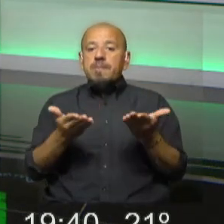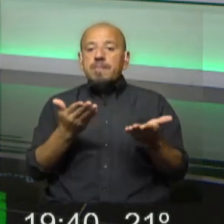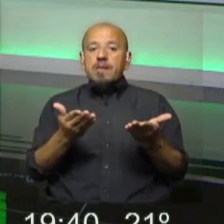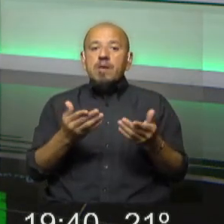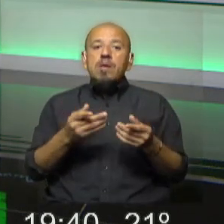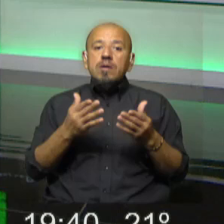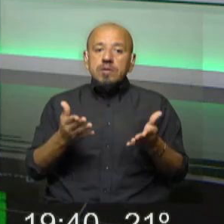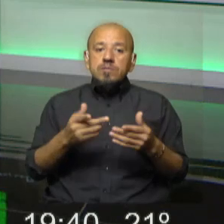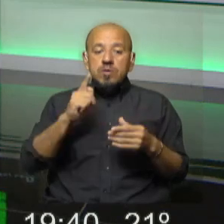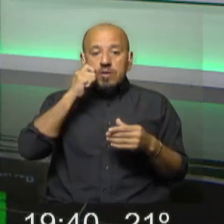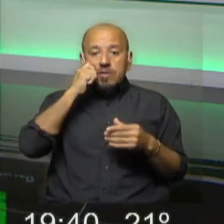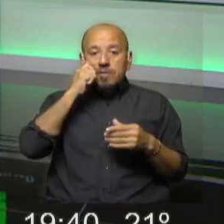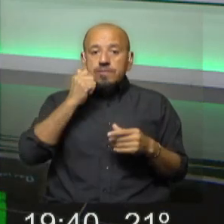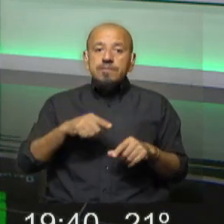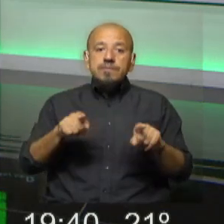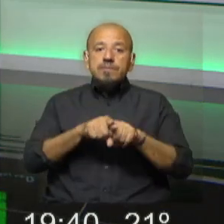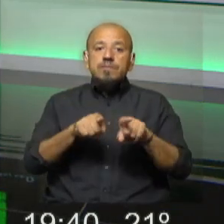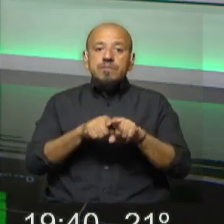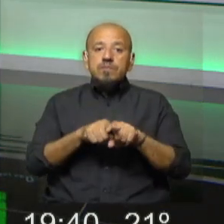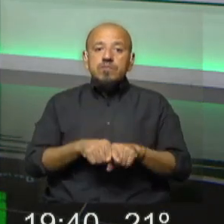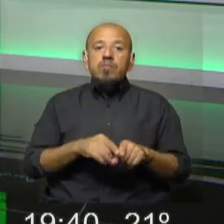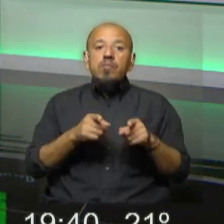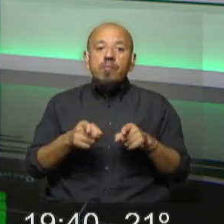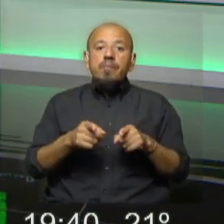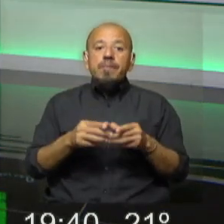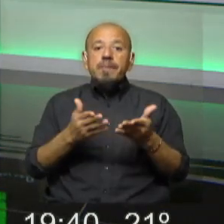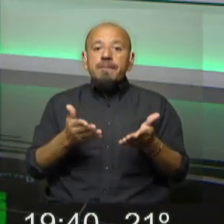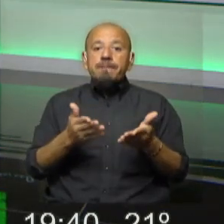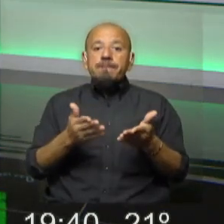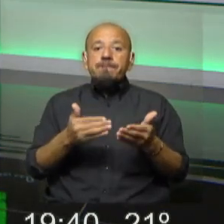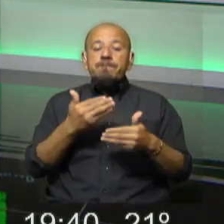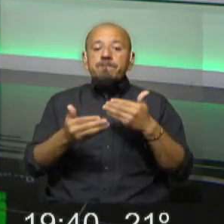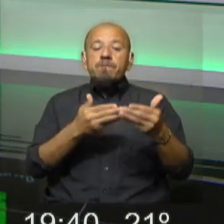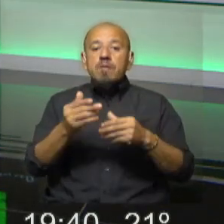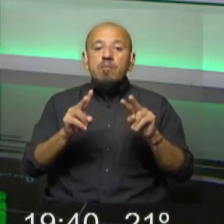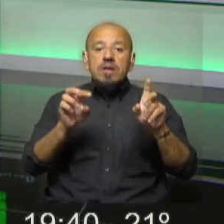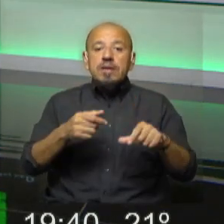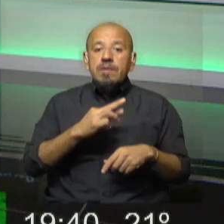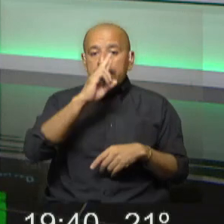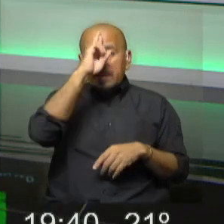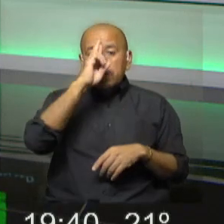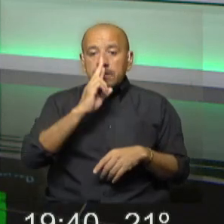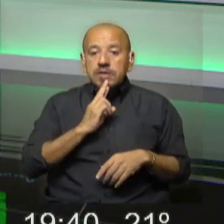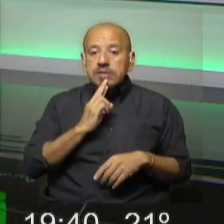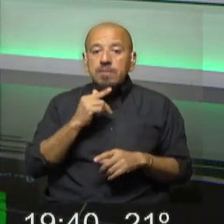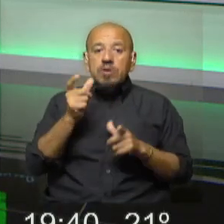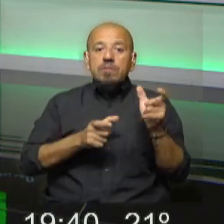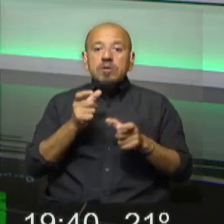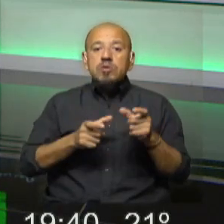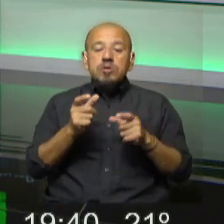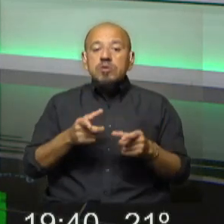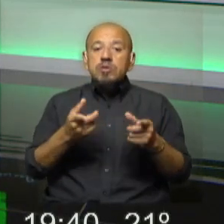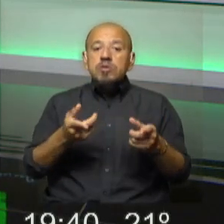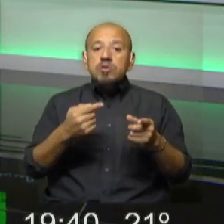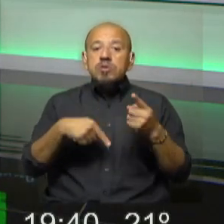analizamos por edades. Lo mismo pasa cuando lo analizamos por la ascendencia étnico-racial autopercibida por las personas que son encuestadas por